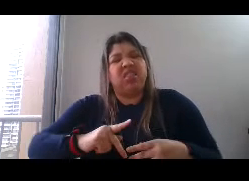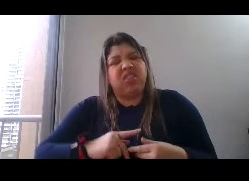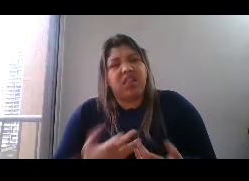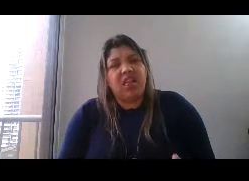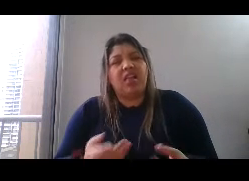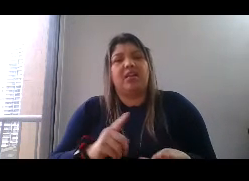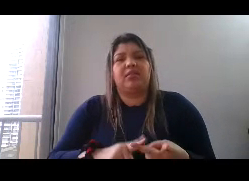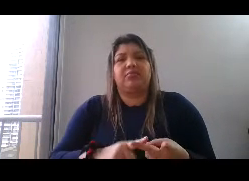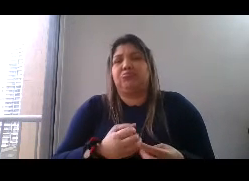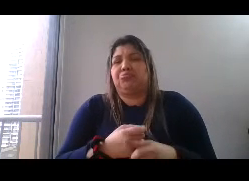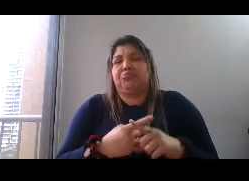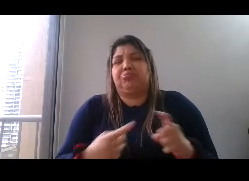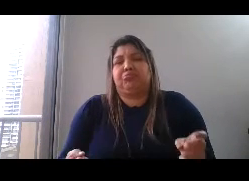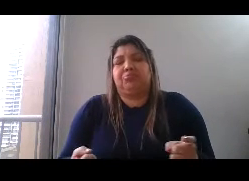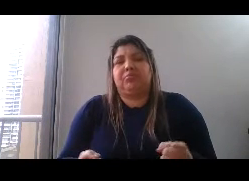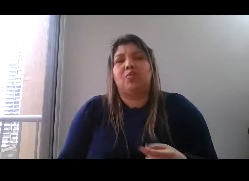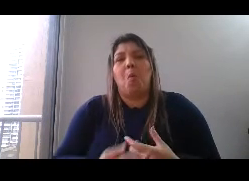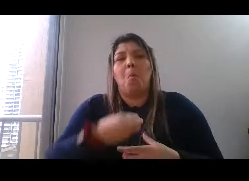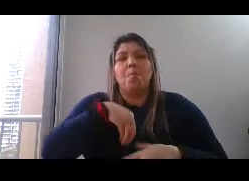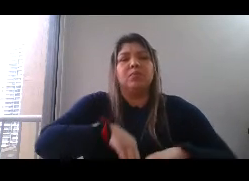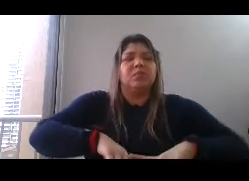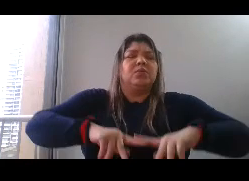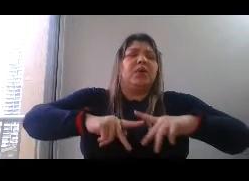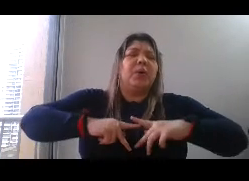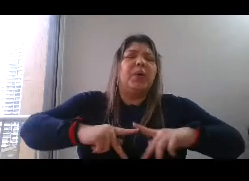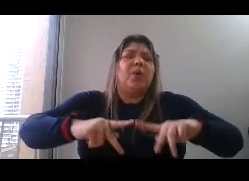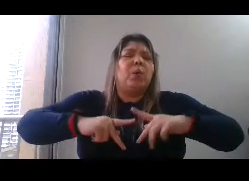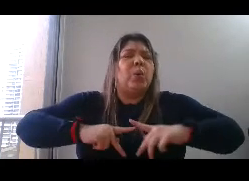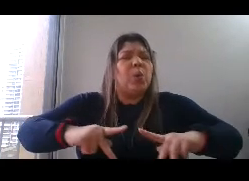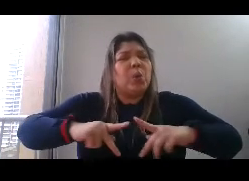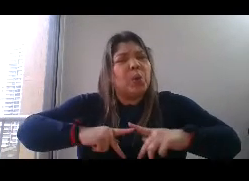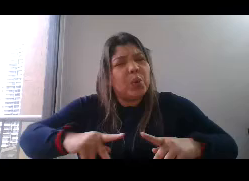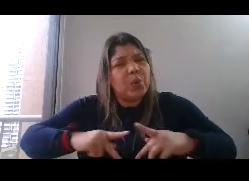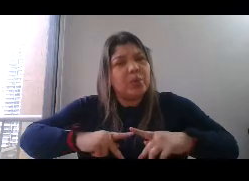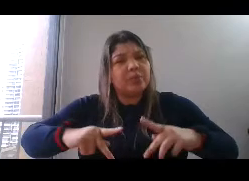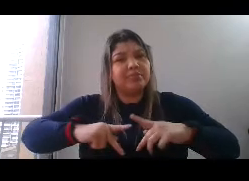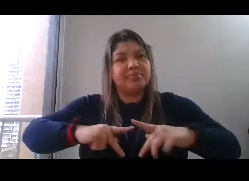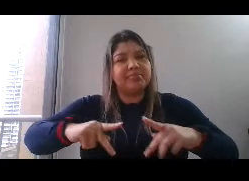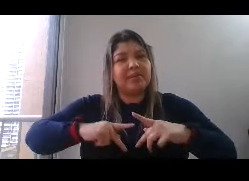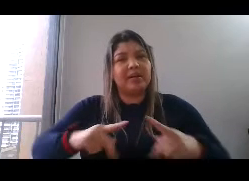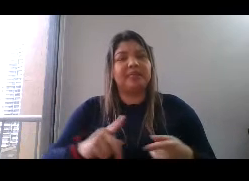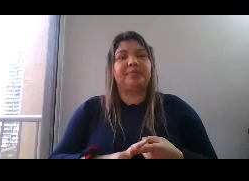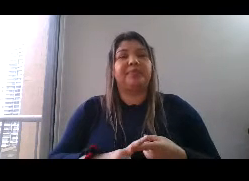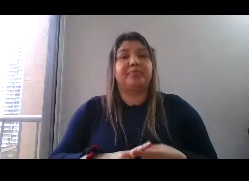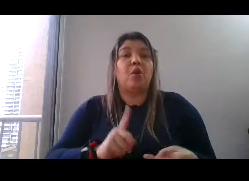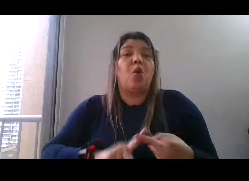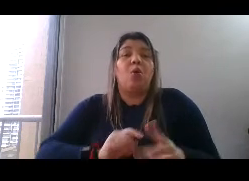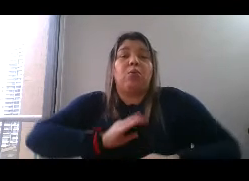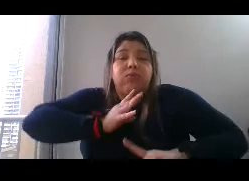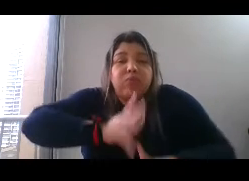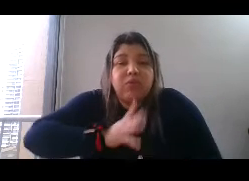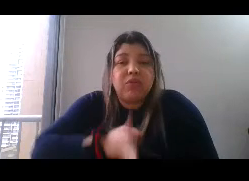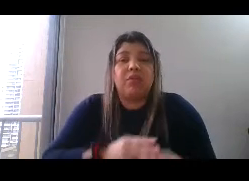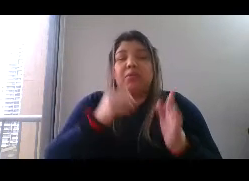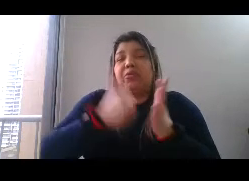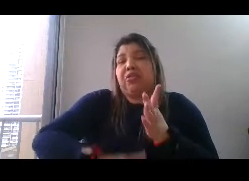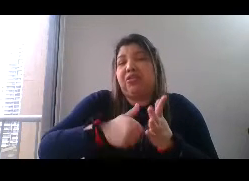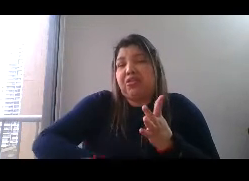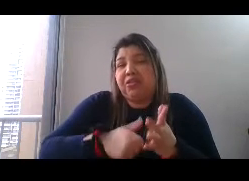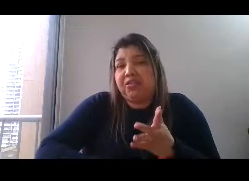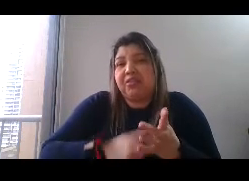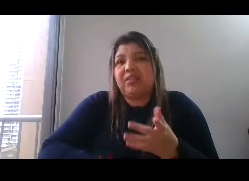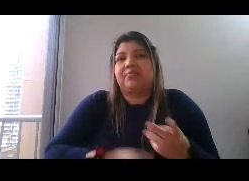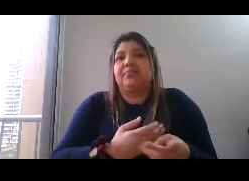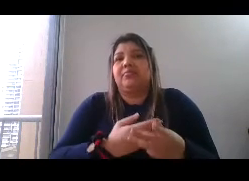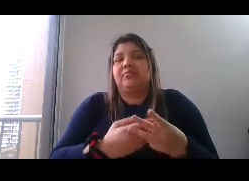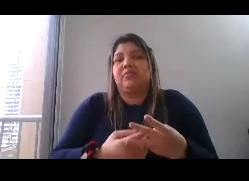ser sintomatología respiratoria, como puede ser vómitos, diarrea,